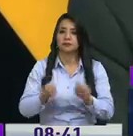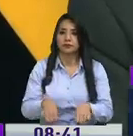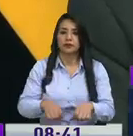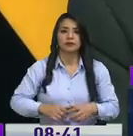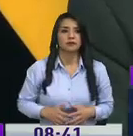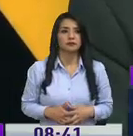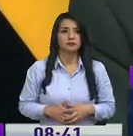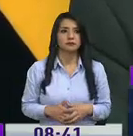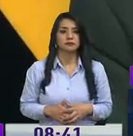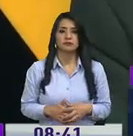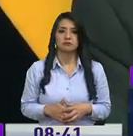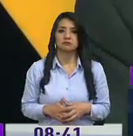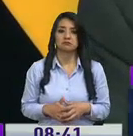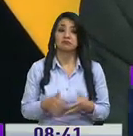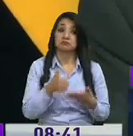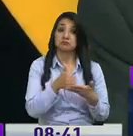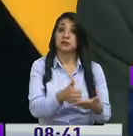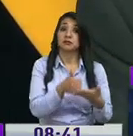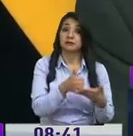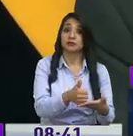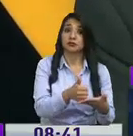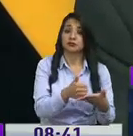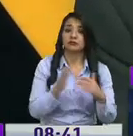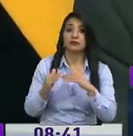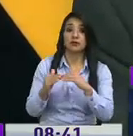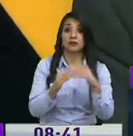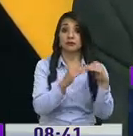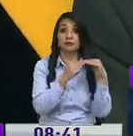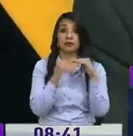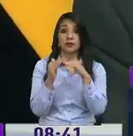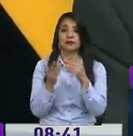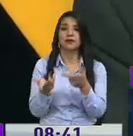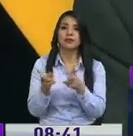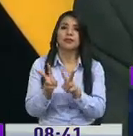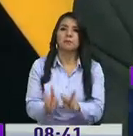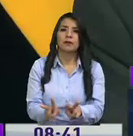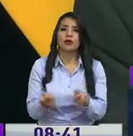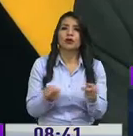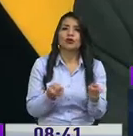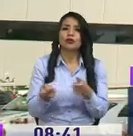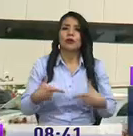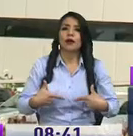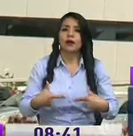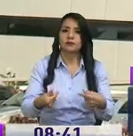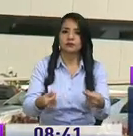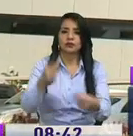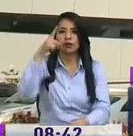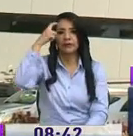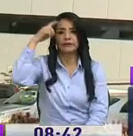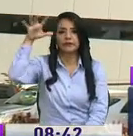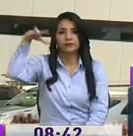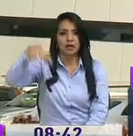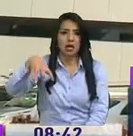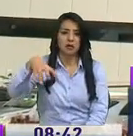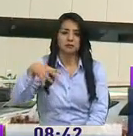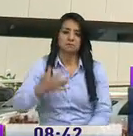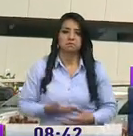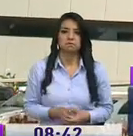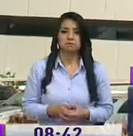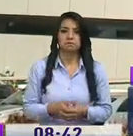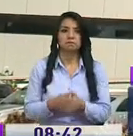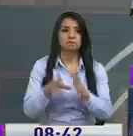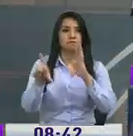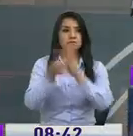solamente aboga en favor de la democracia, sino también en favor de la austeridad fiscal. Se hace énfasis en que el Código de la